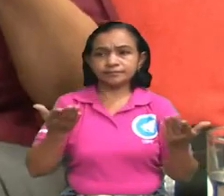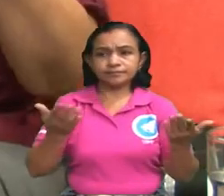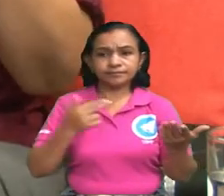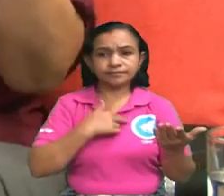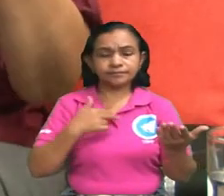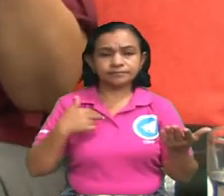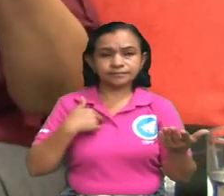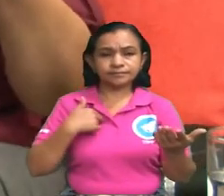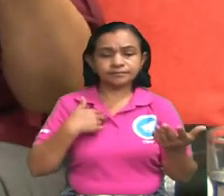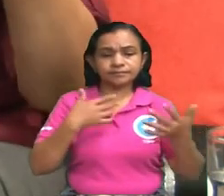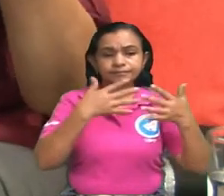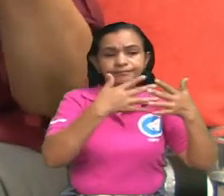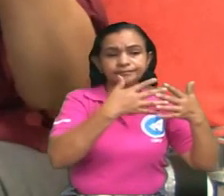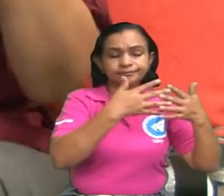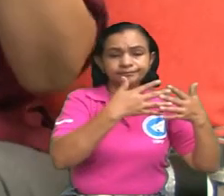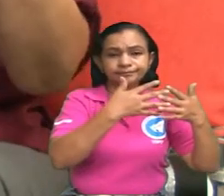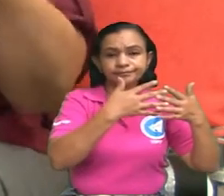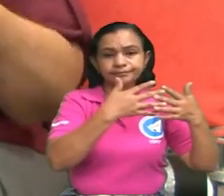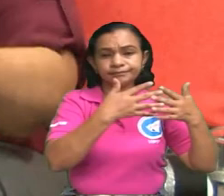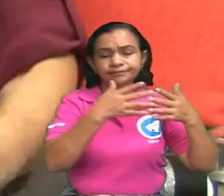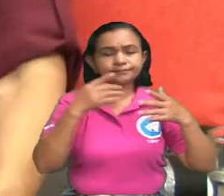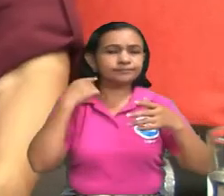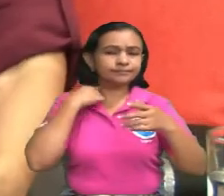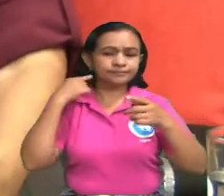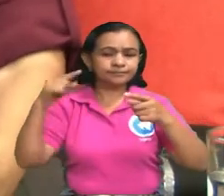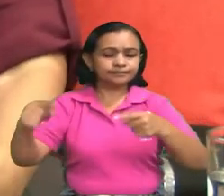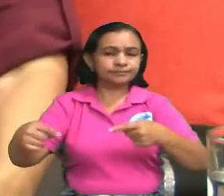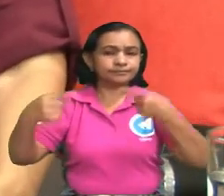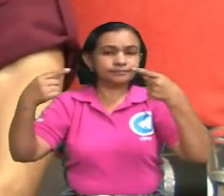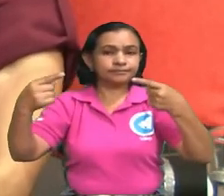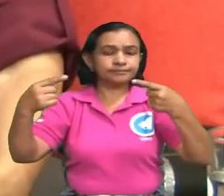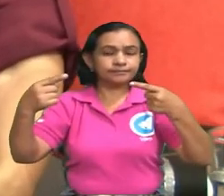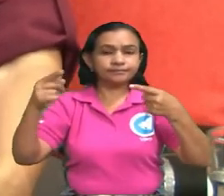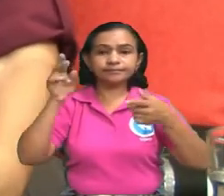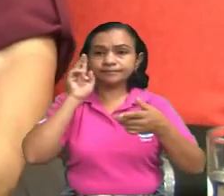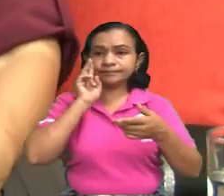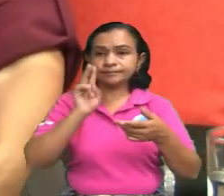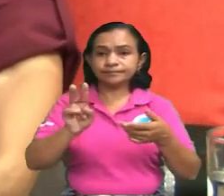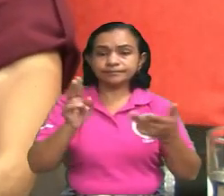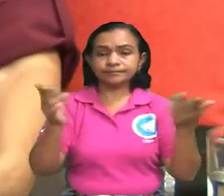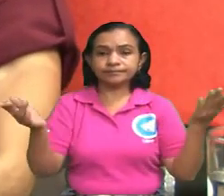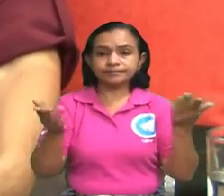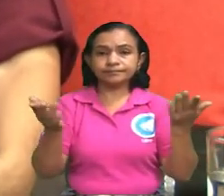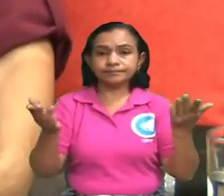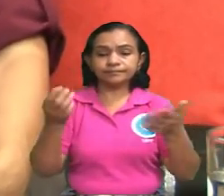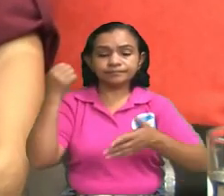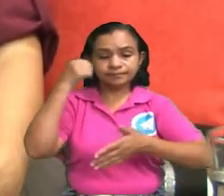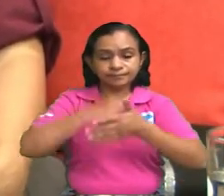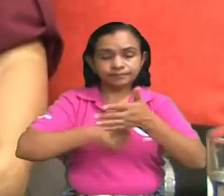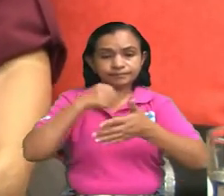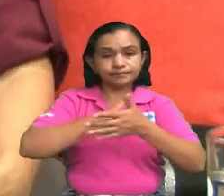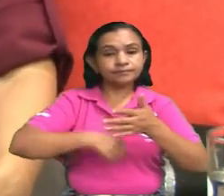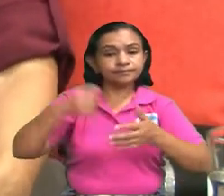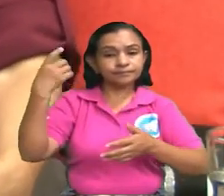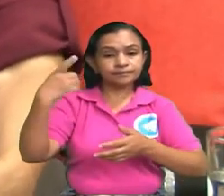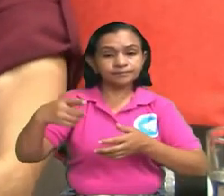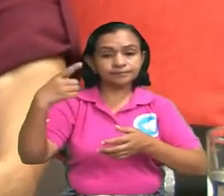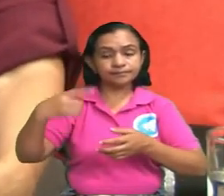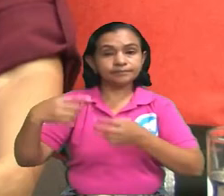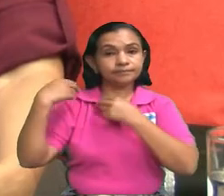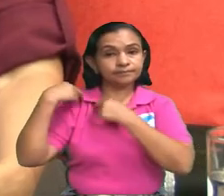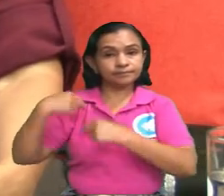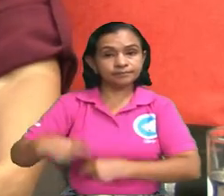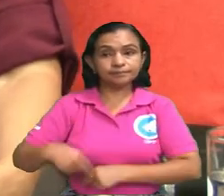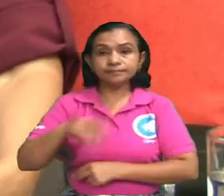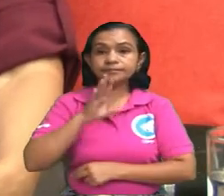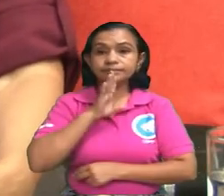la intervención norteamericana, él siempre la enfrentó desde el punto de vista de defensa de los derechos humanos. Él habla